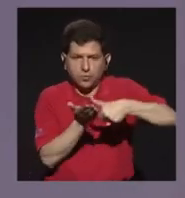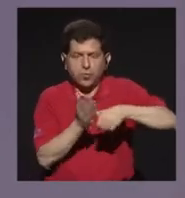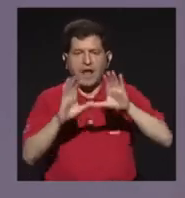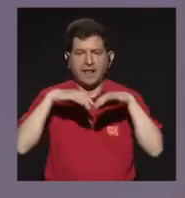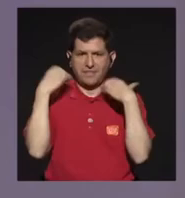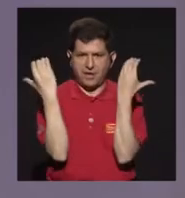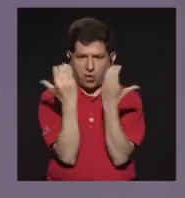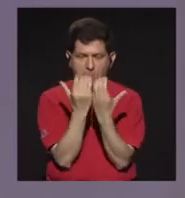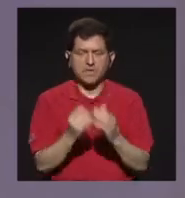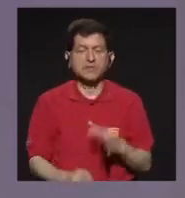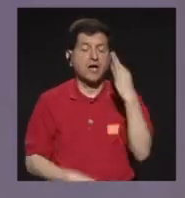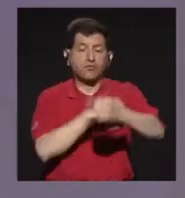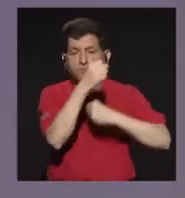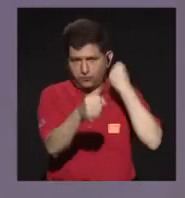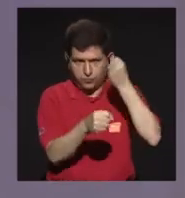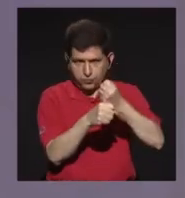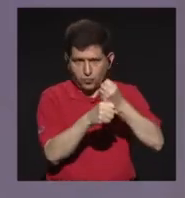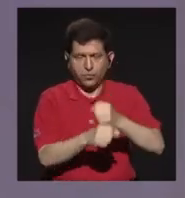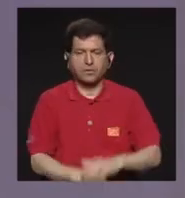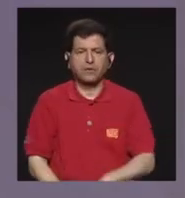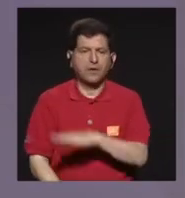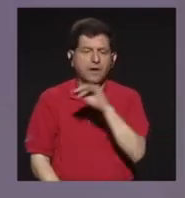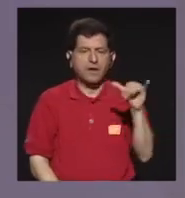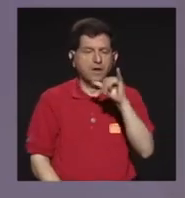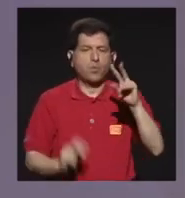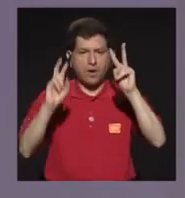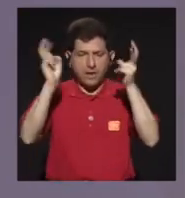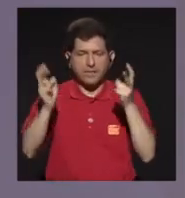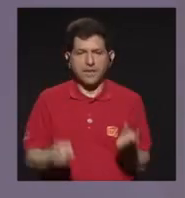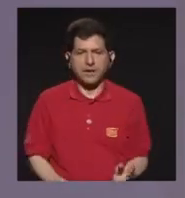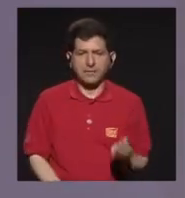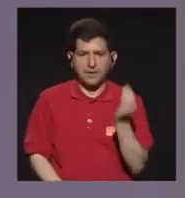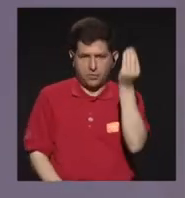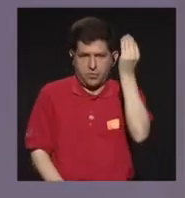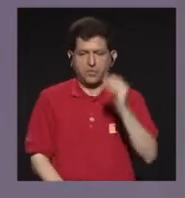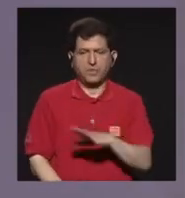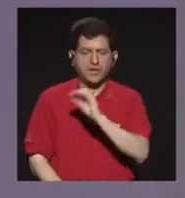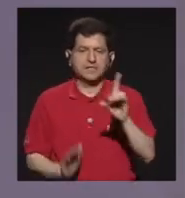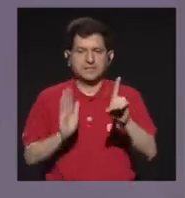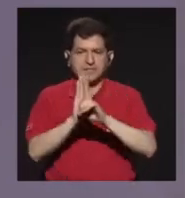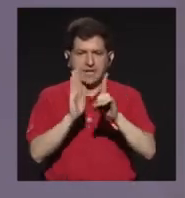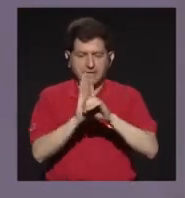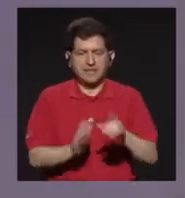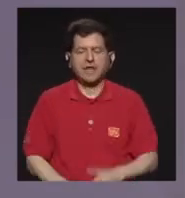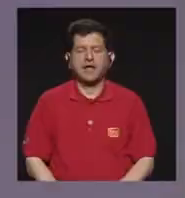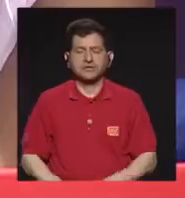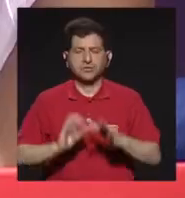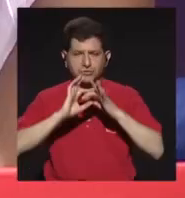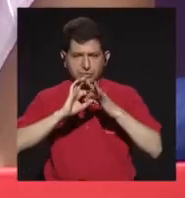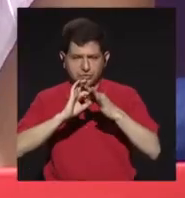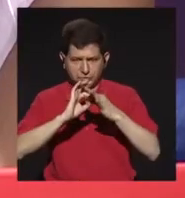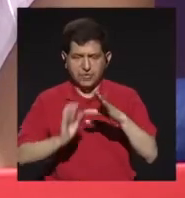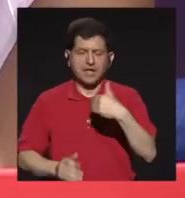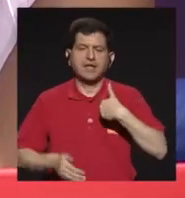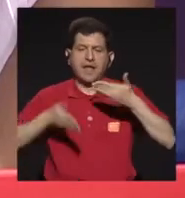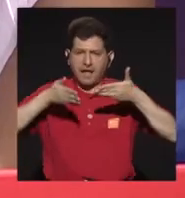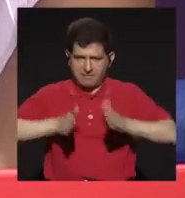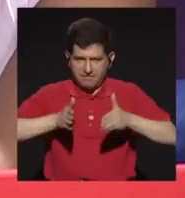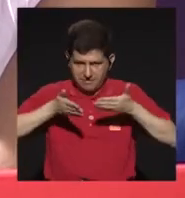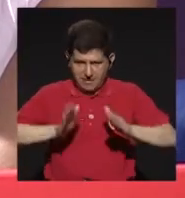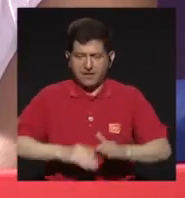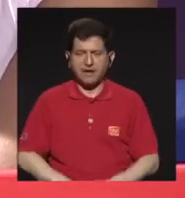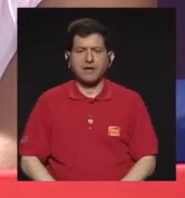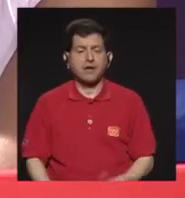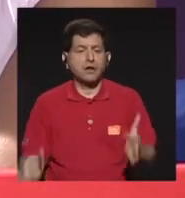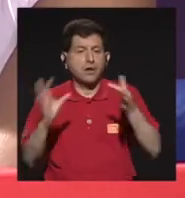comité, que se da el próximo año, y también el tema de juventud y los derechos sexuales y reproductivos,